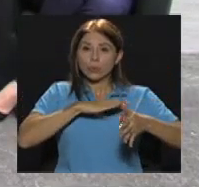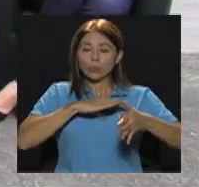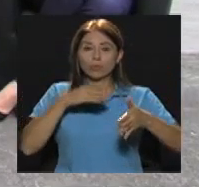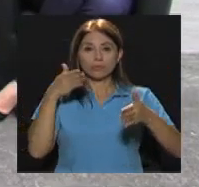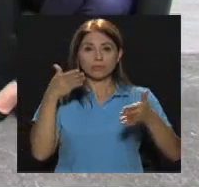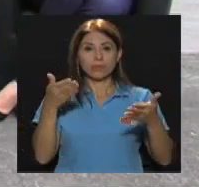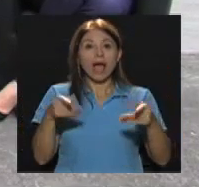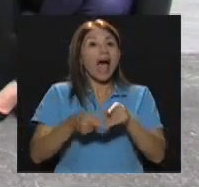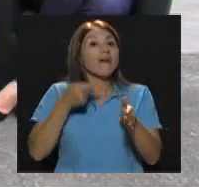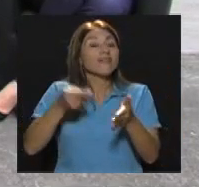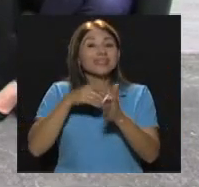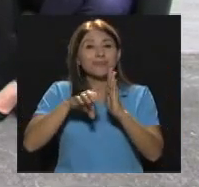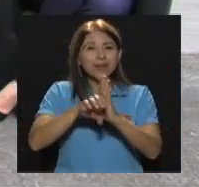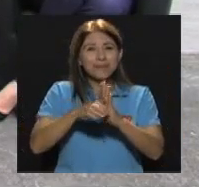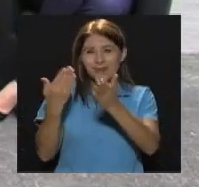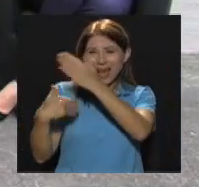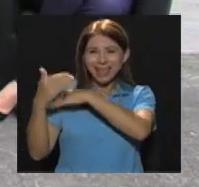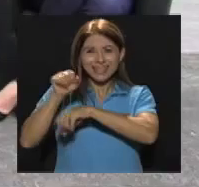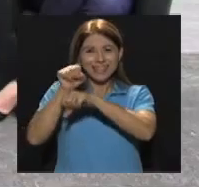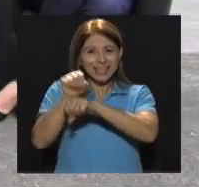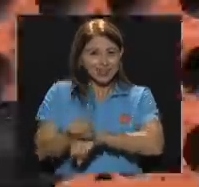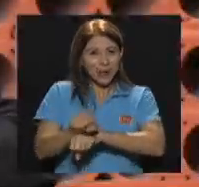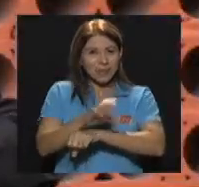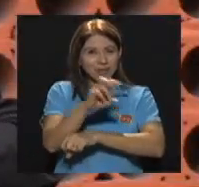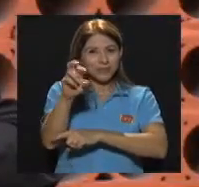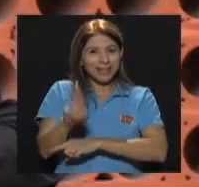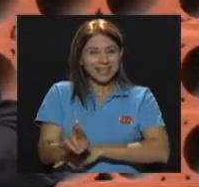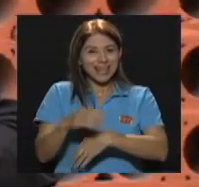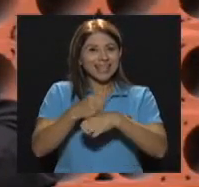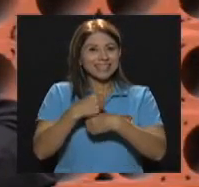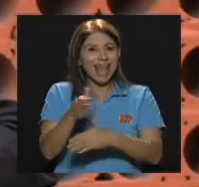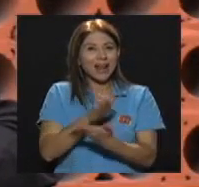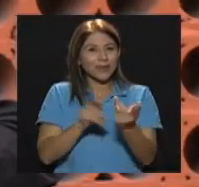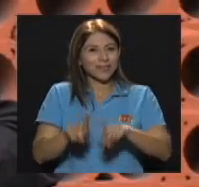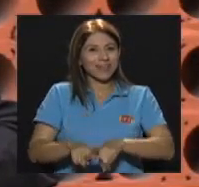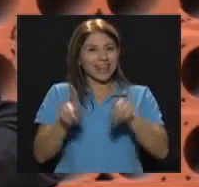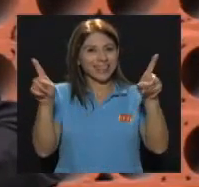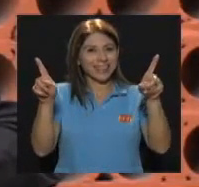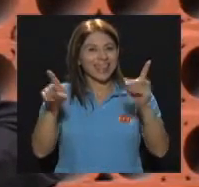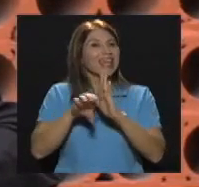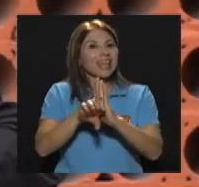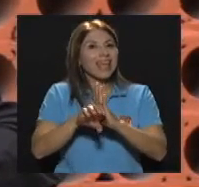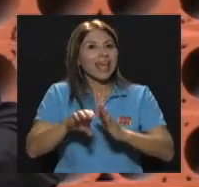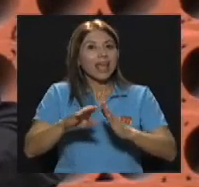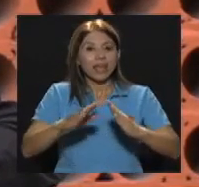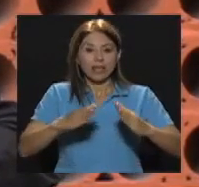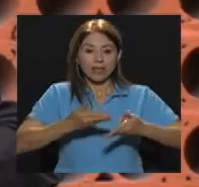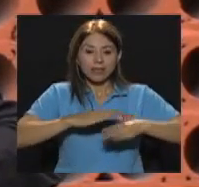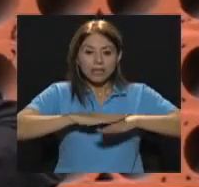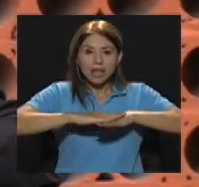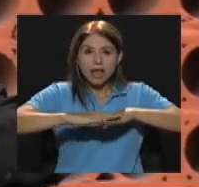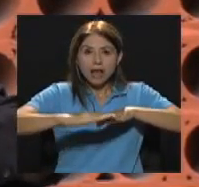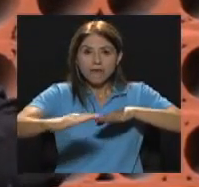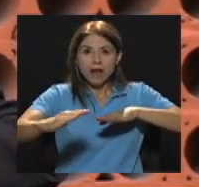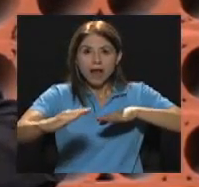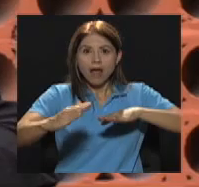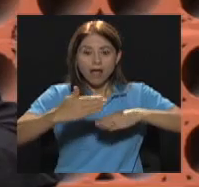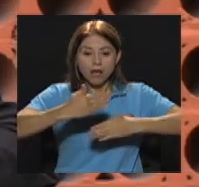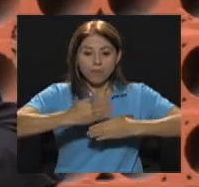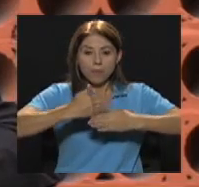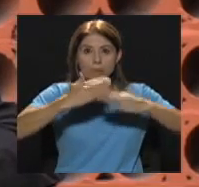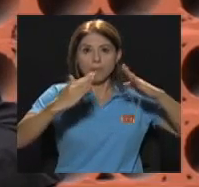las viviendas como se hacían tradicionalmente en nuestro país, solo que perdimos la costumbre, levantar las viviendas para evitar que la humedad se introduzca